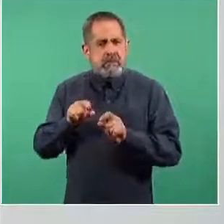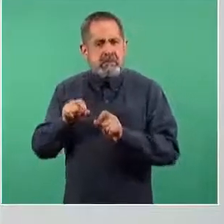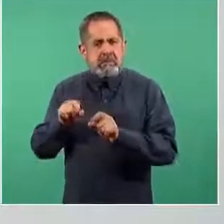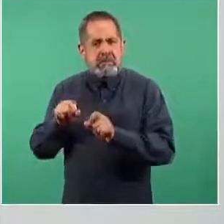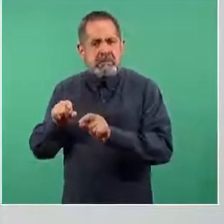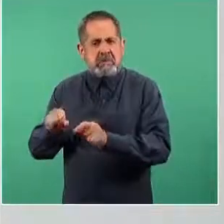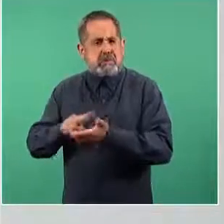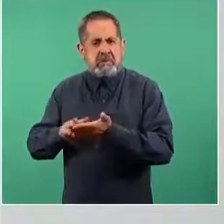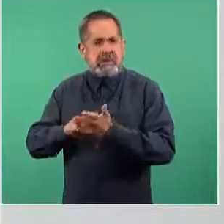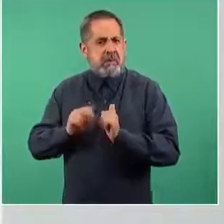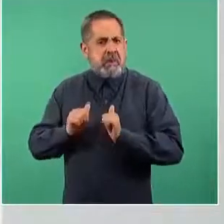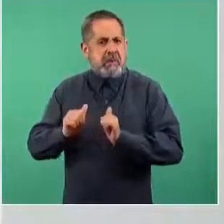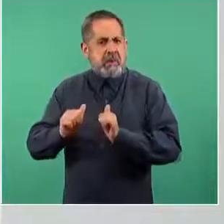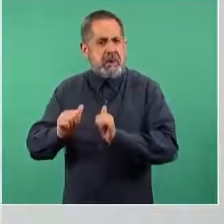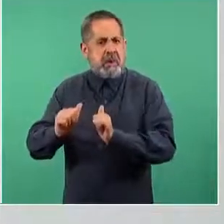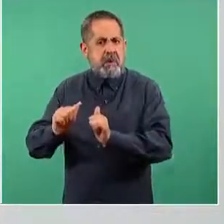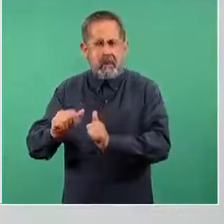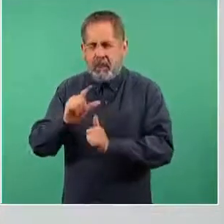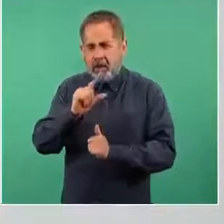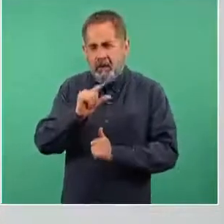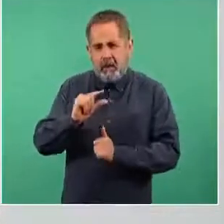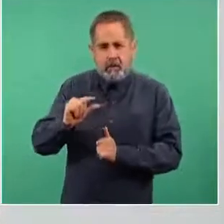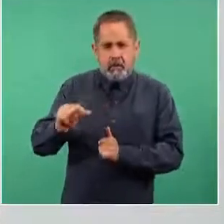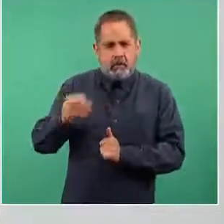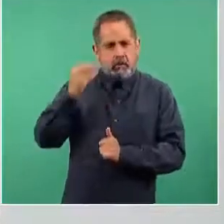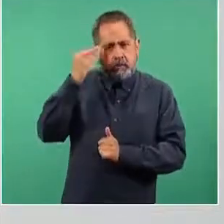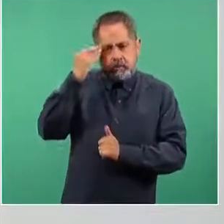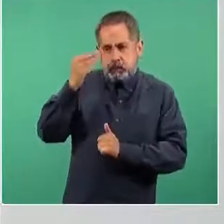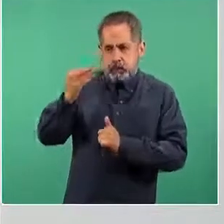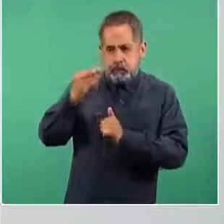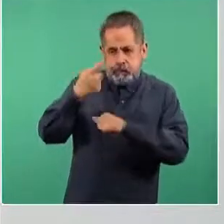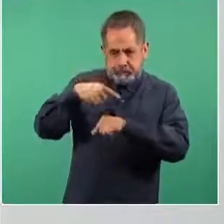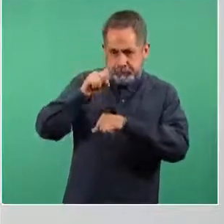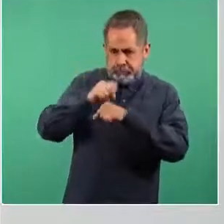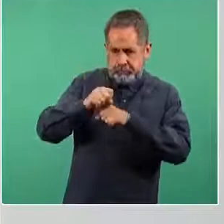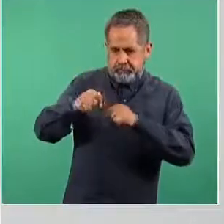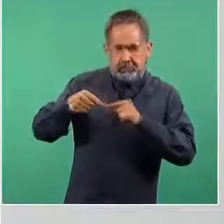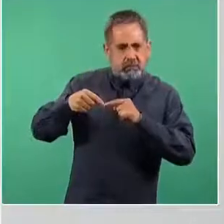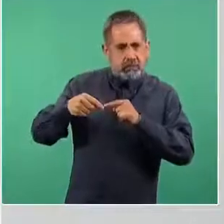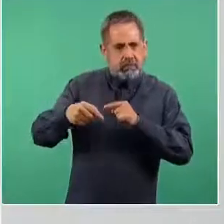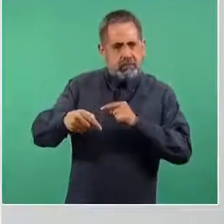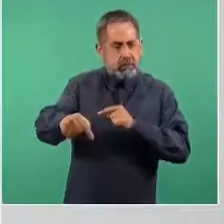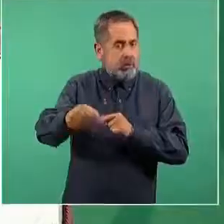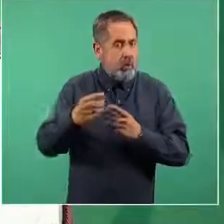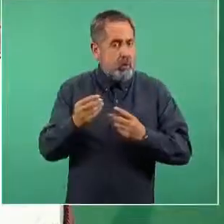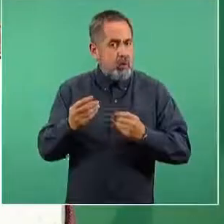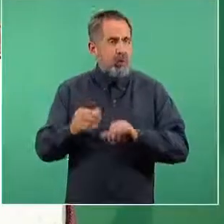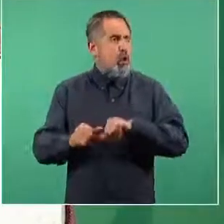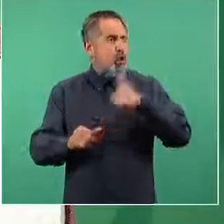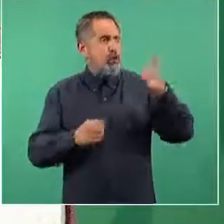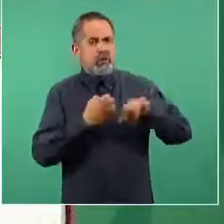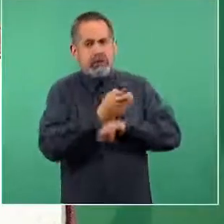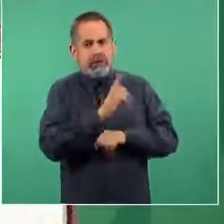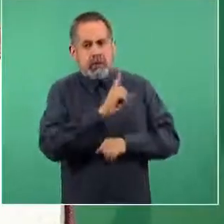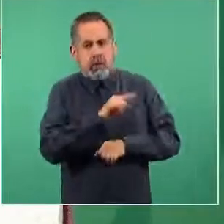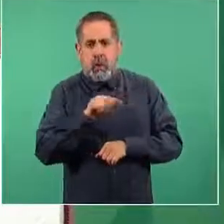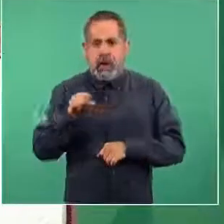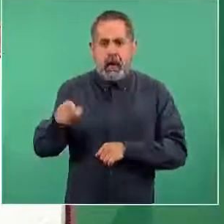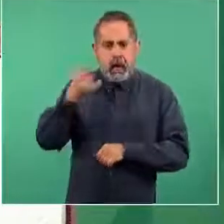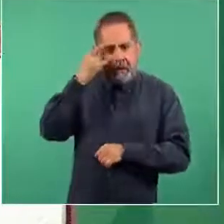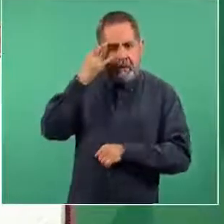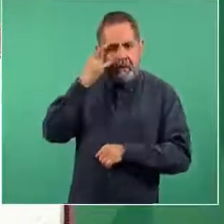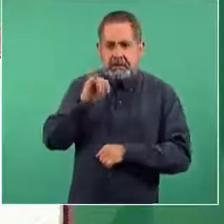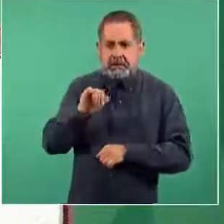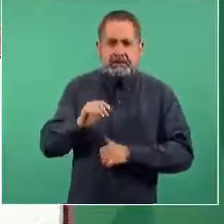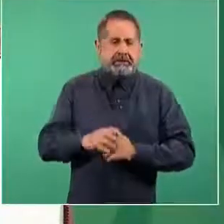ese nivel por la mayoría de semanas consecutivas en relación obviamente a otras entidades. Esta